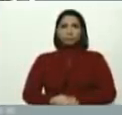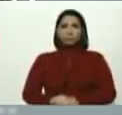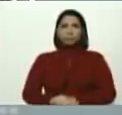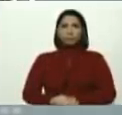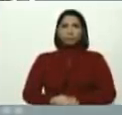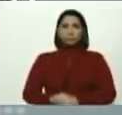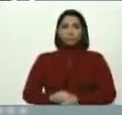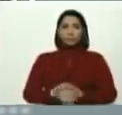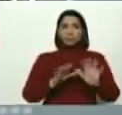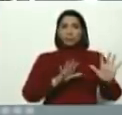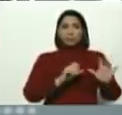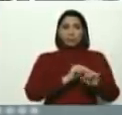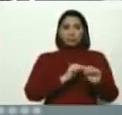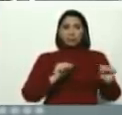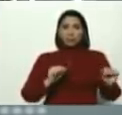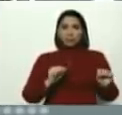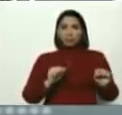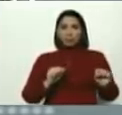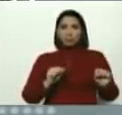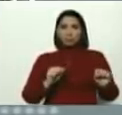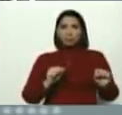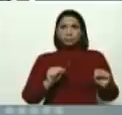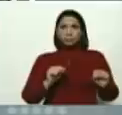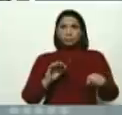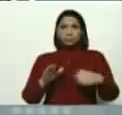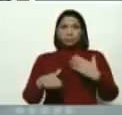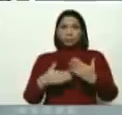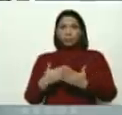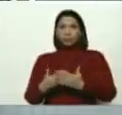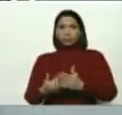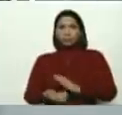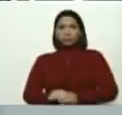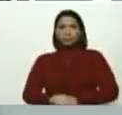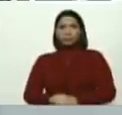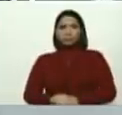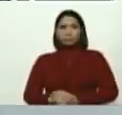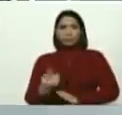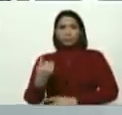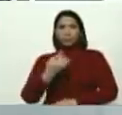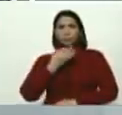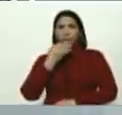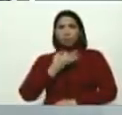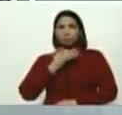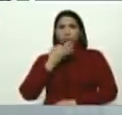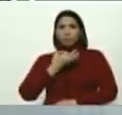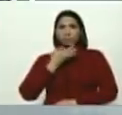las 10 de la mañana a la 1 de la tarde,